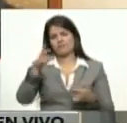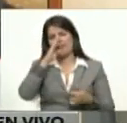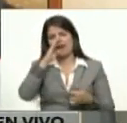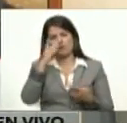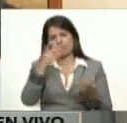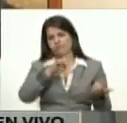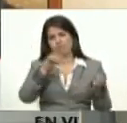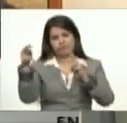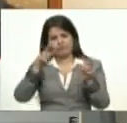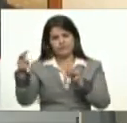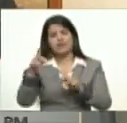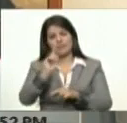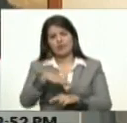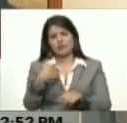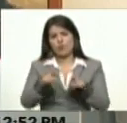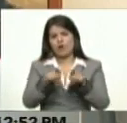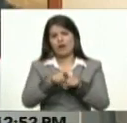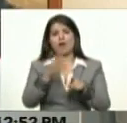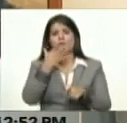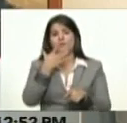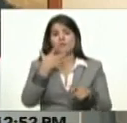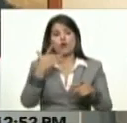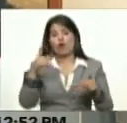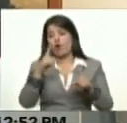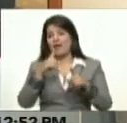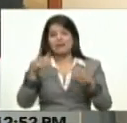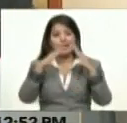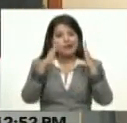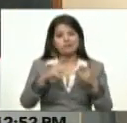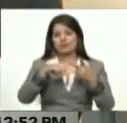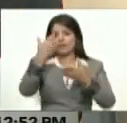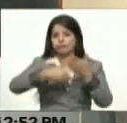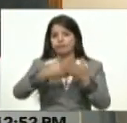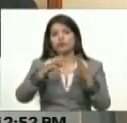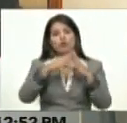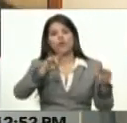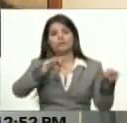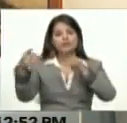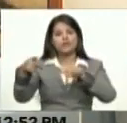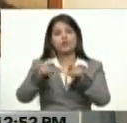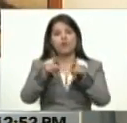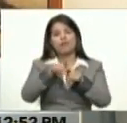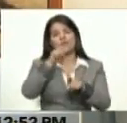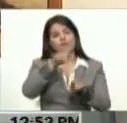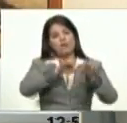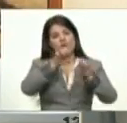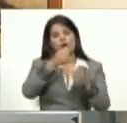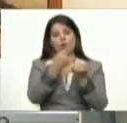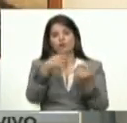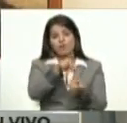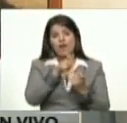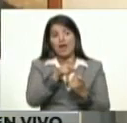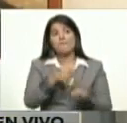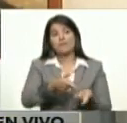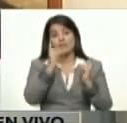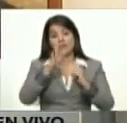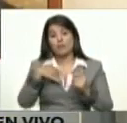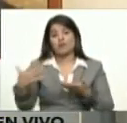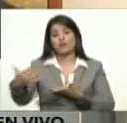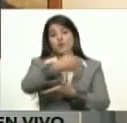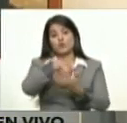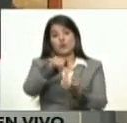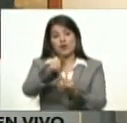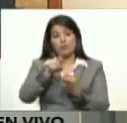que se hagan también de activos, etcétera, serán pechadas y permitirá tener una recaudación